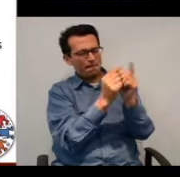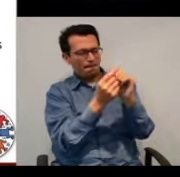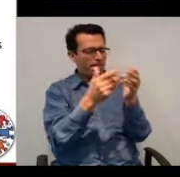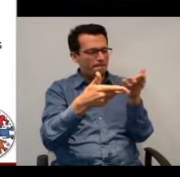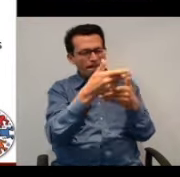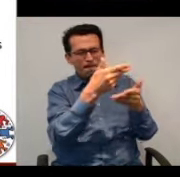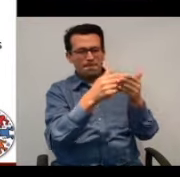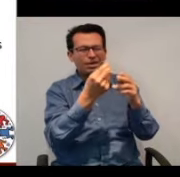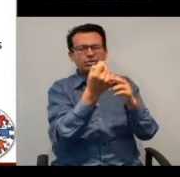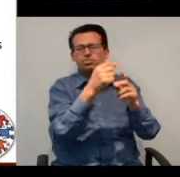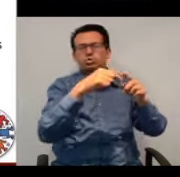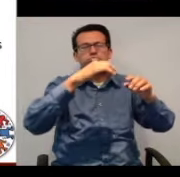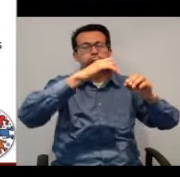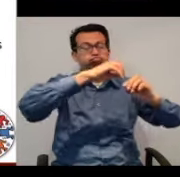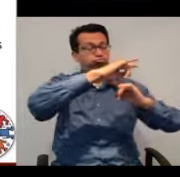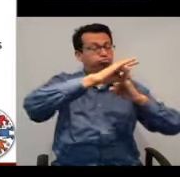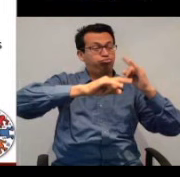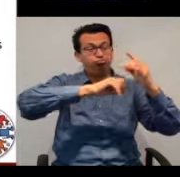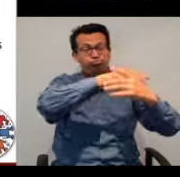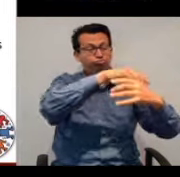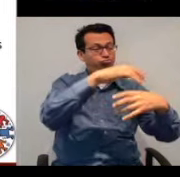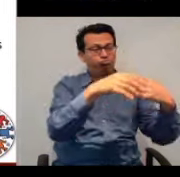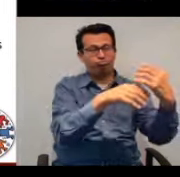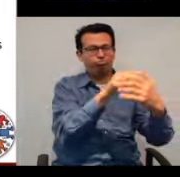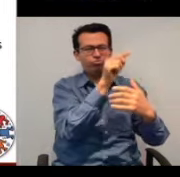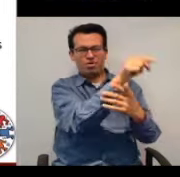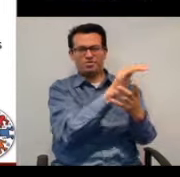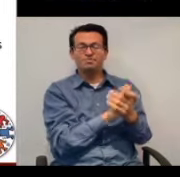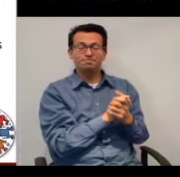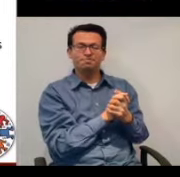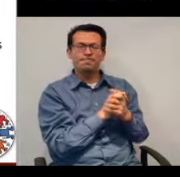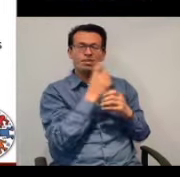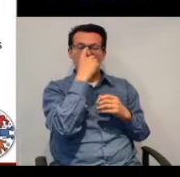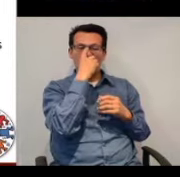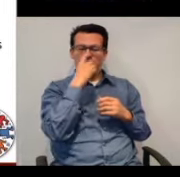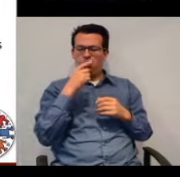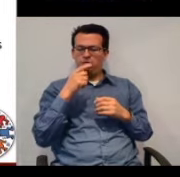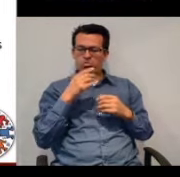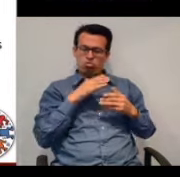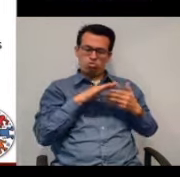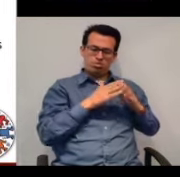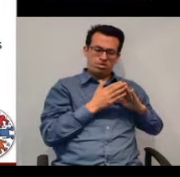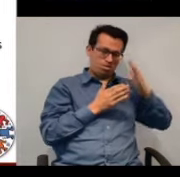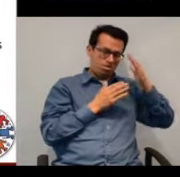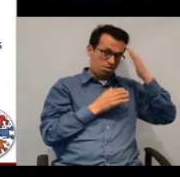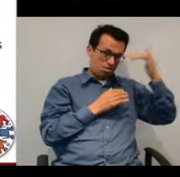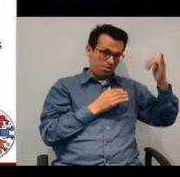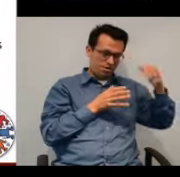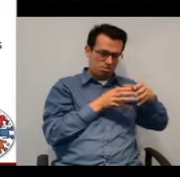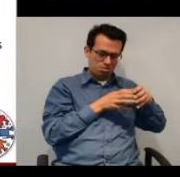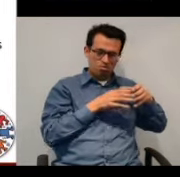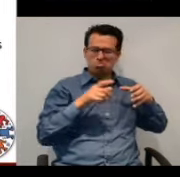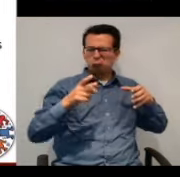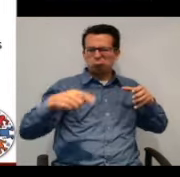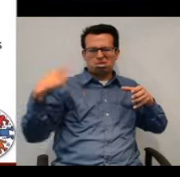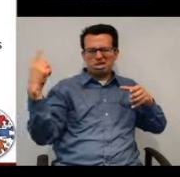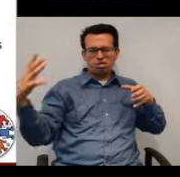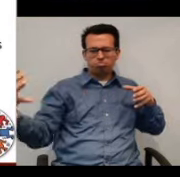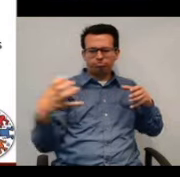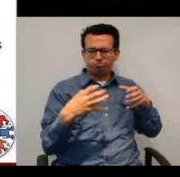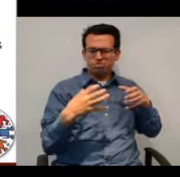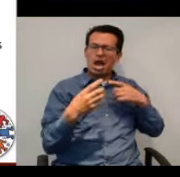momentos donde la comunidad académica y la comunidad en general se encuentra y puede conversar de otras cosas que se